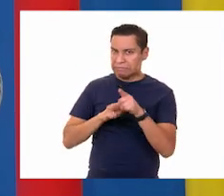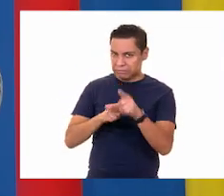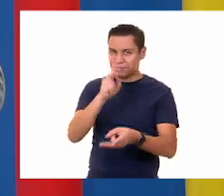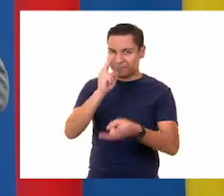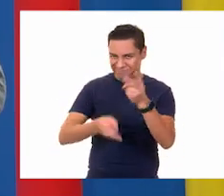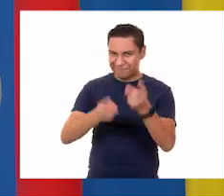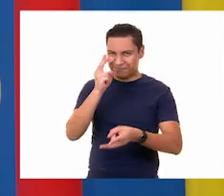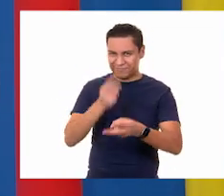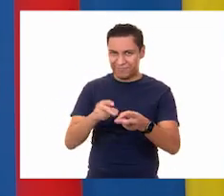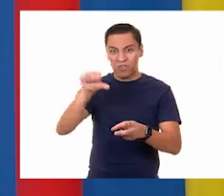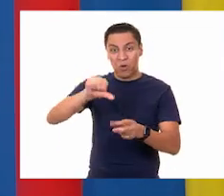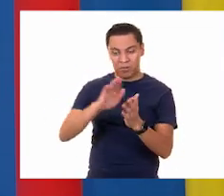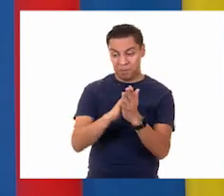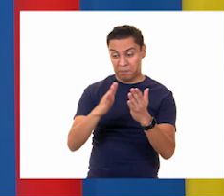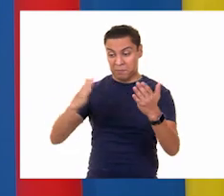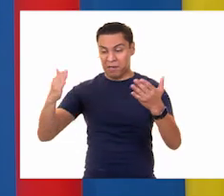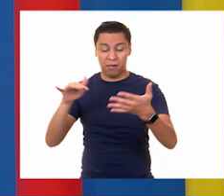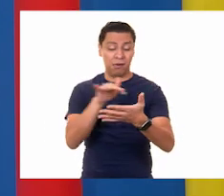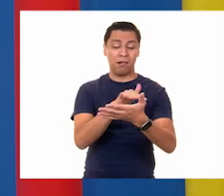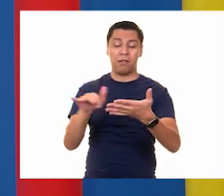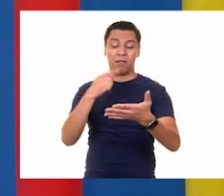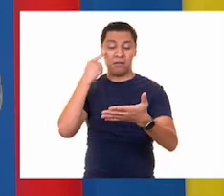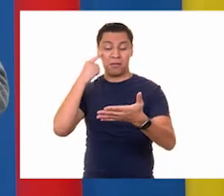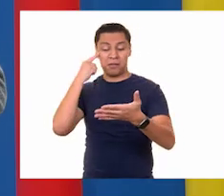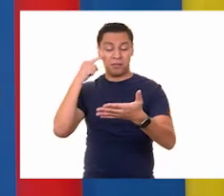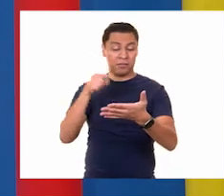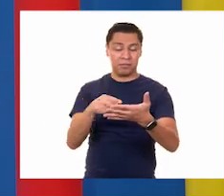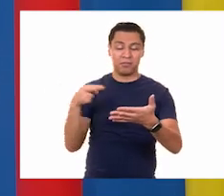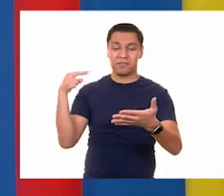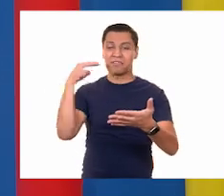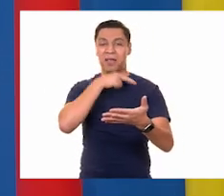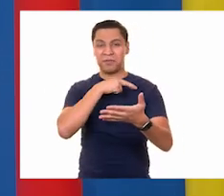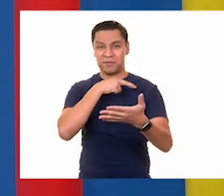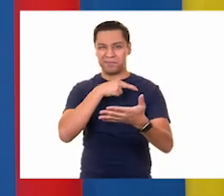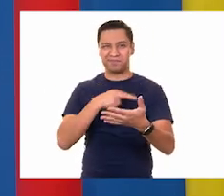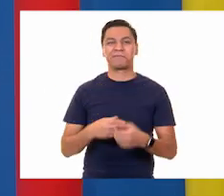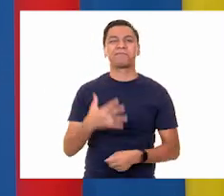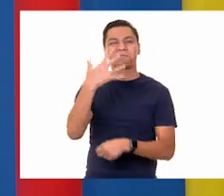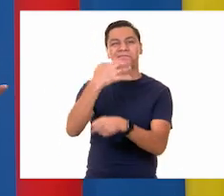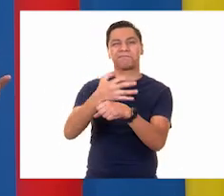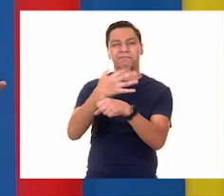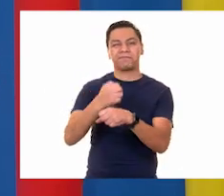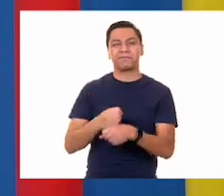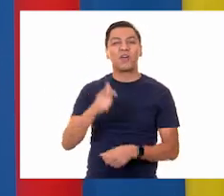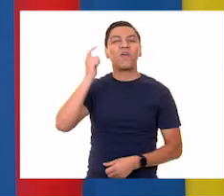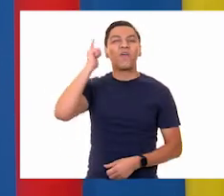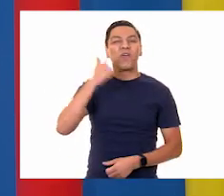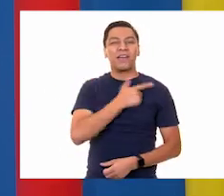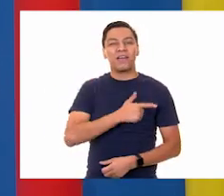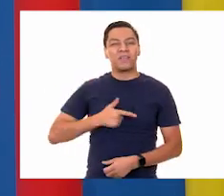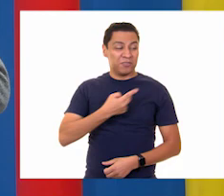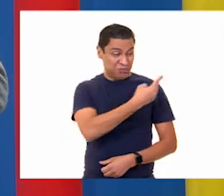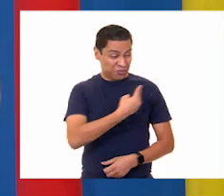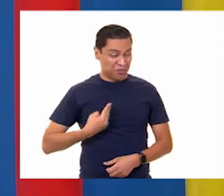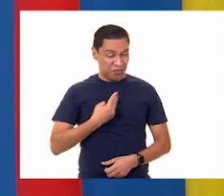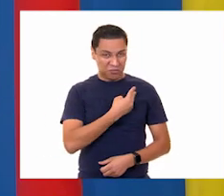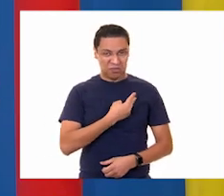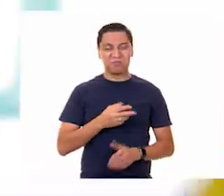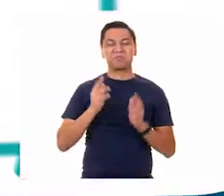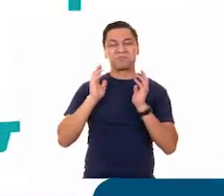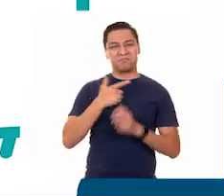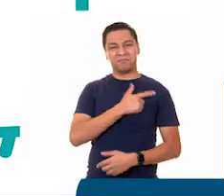los trípticos Abuelo de Pájaro, de lengua materna español de 5º grado. Espero que lo hayan disfrutado tanto como